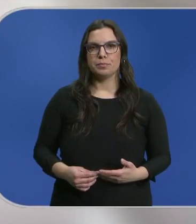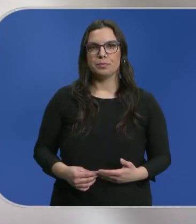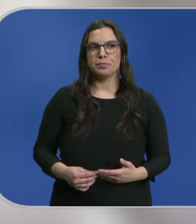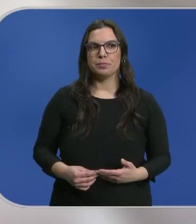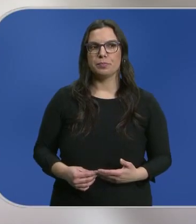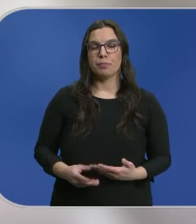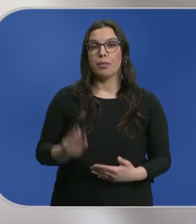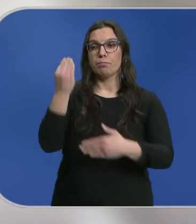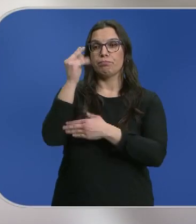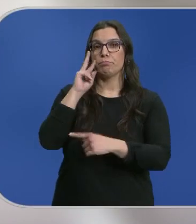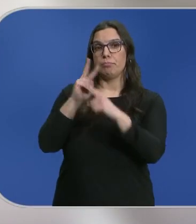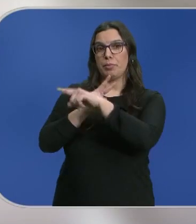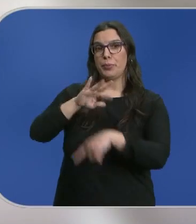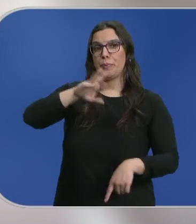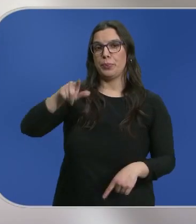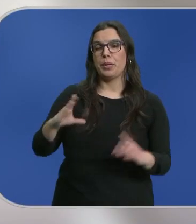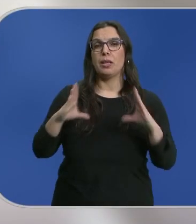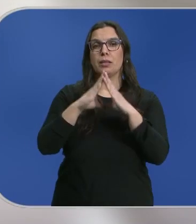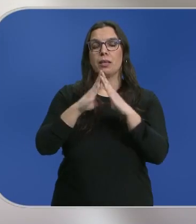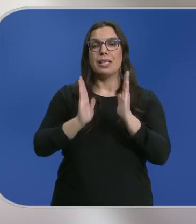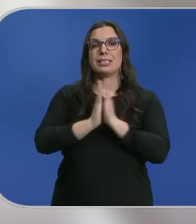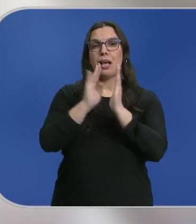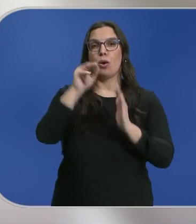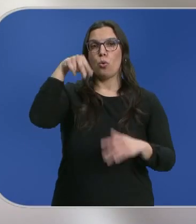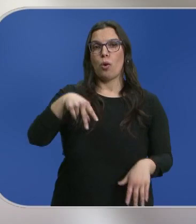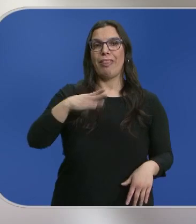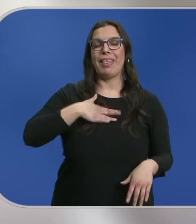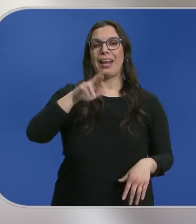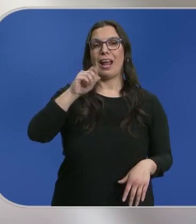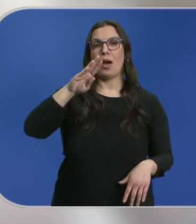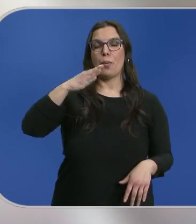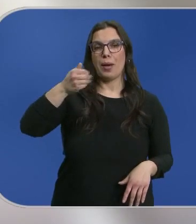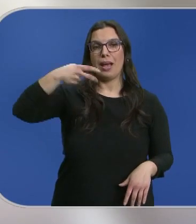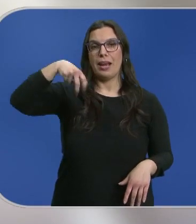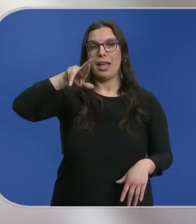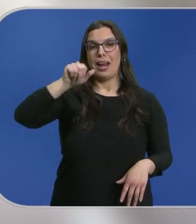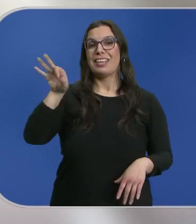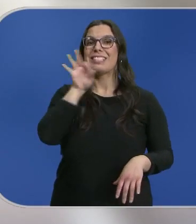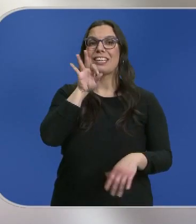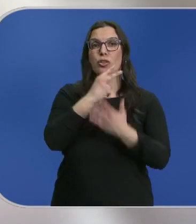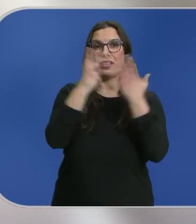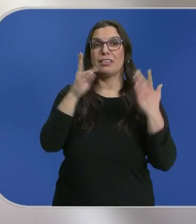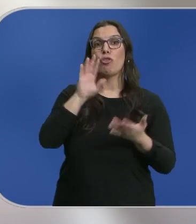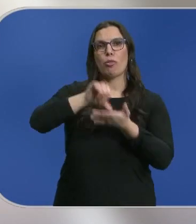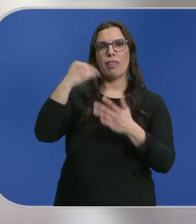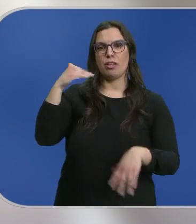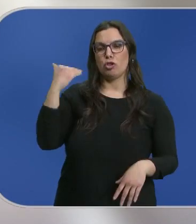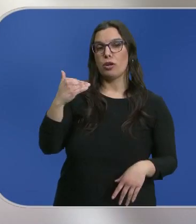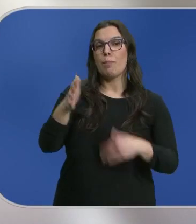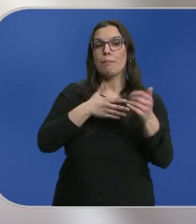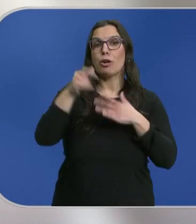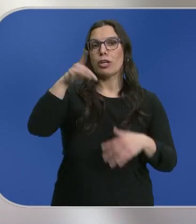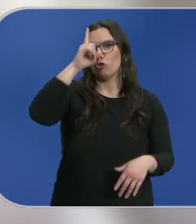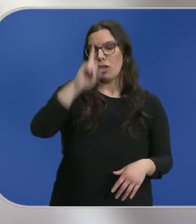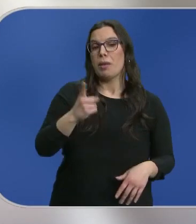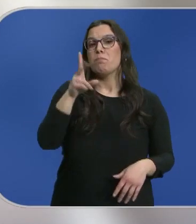Han robado una talla de San Antonio en la parroquia de San Juan de Rabanera, en Soria capital. Data del siglo XVII y es de autor desconocido, con un valor de